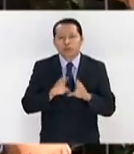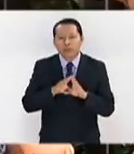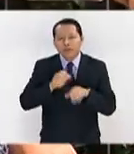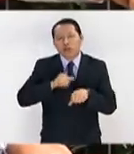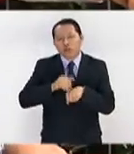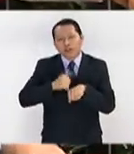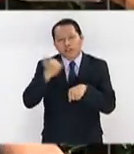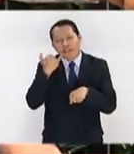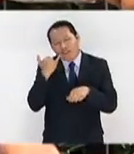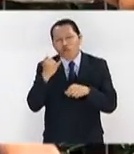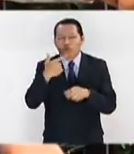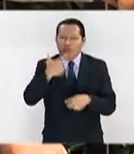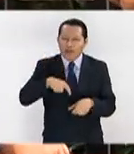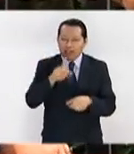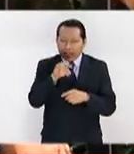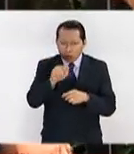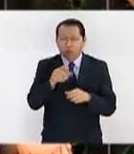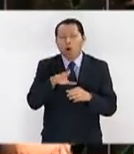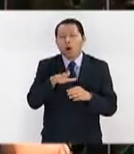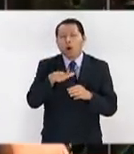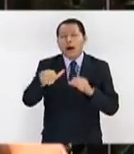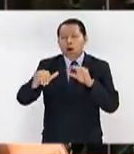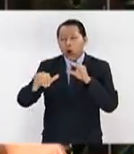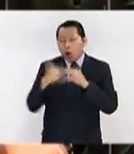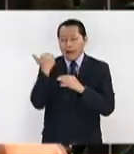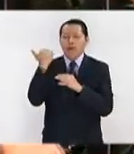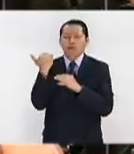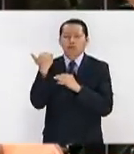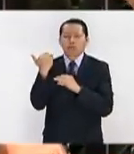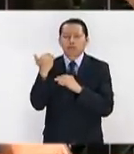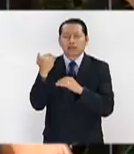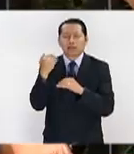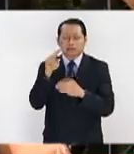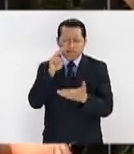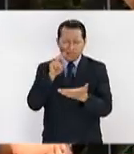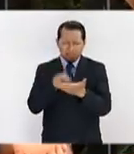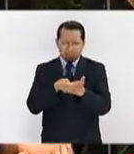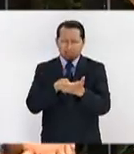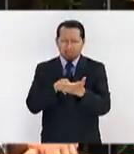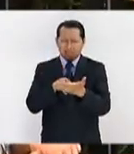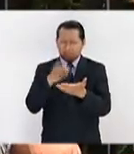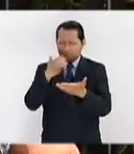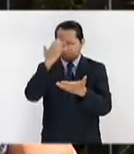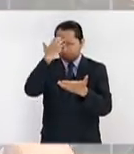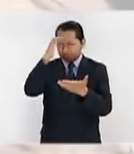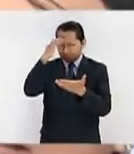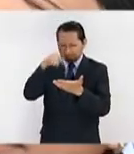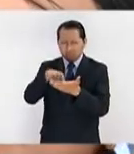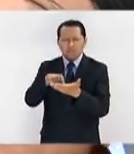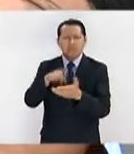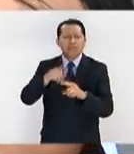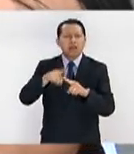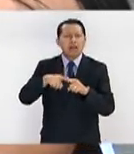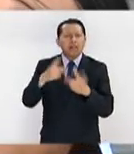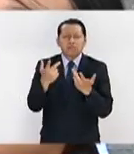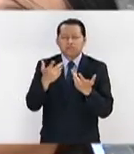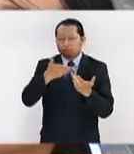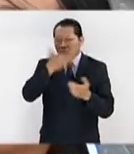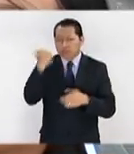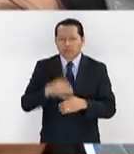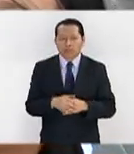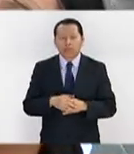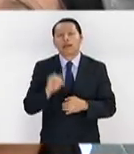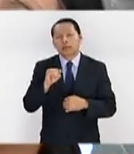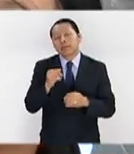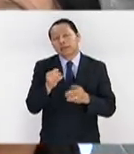¿no? O te llega por correo electrónico, cosas que tú ni siquiera sabes de dónde te lo están mandando. Sí, el estar